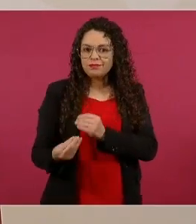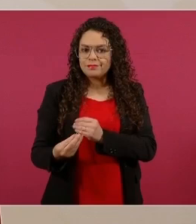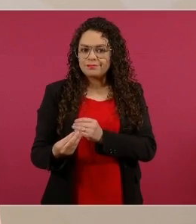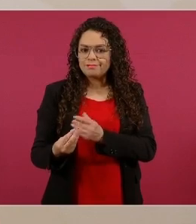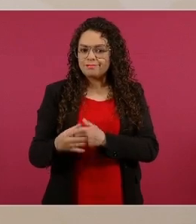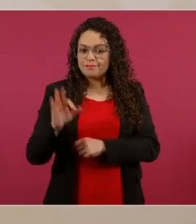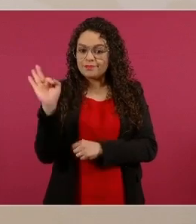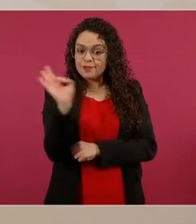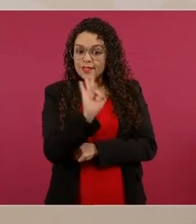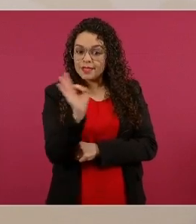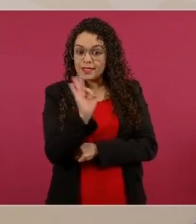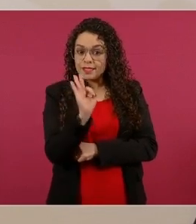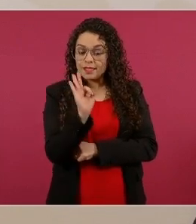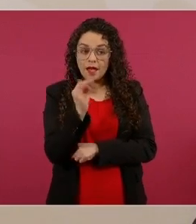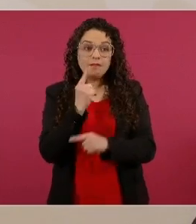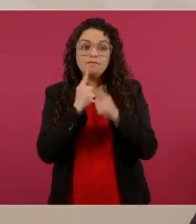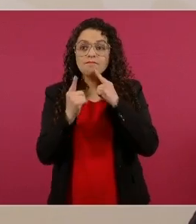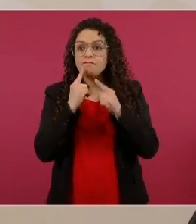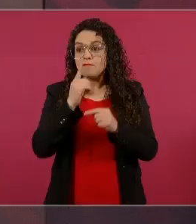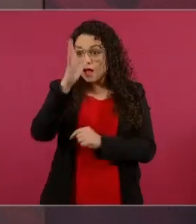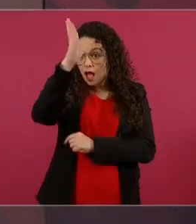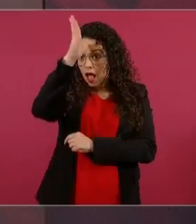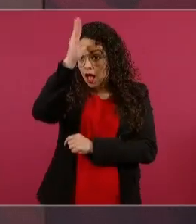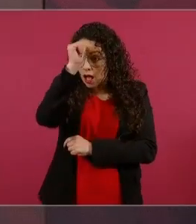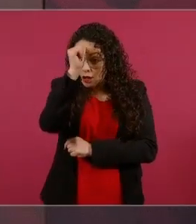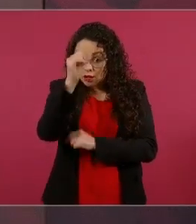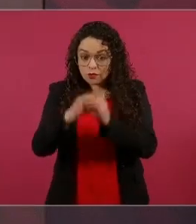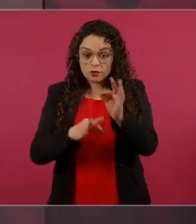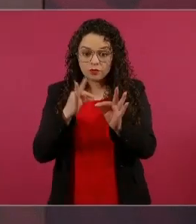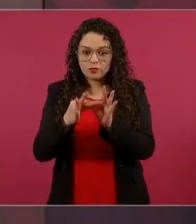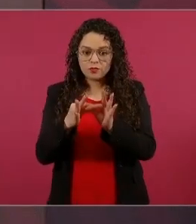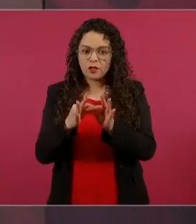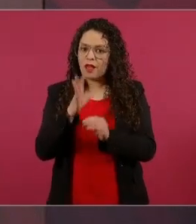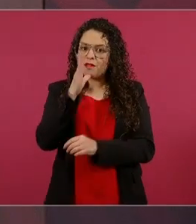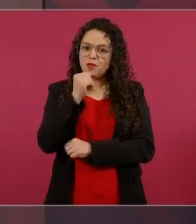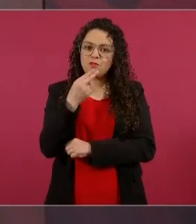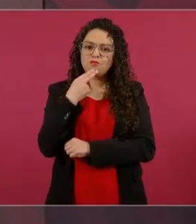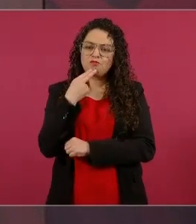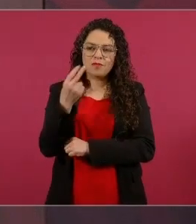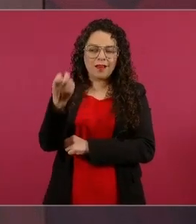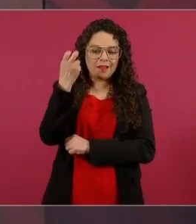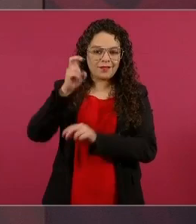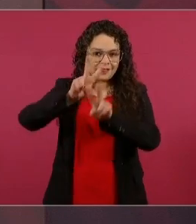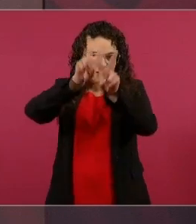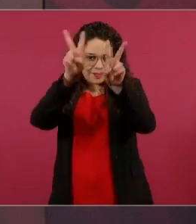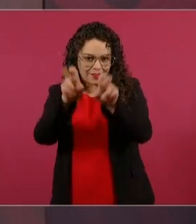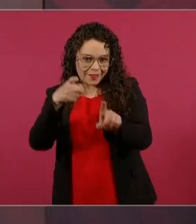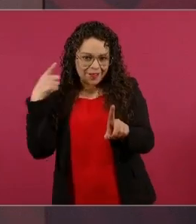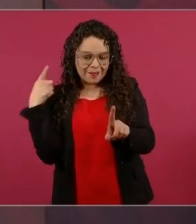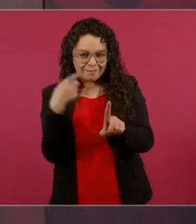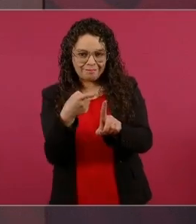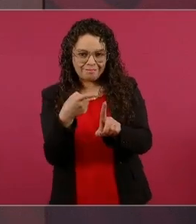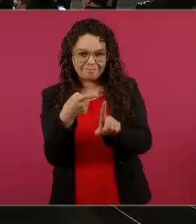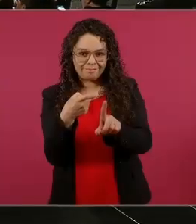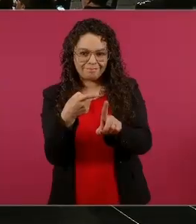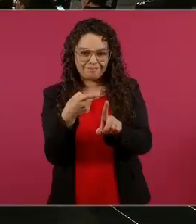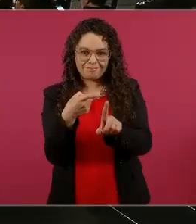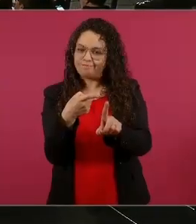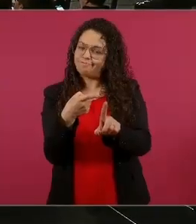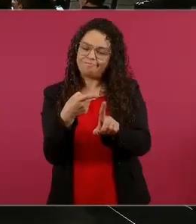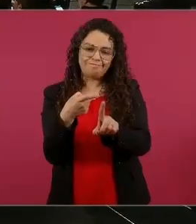pues ya no pueden utilizar como bandera el